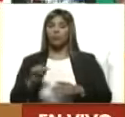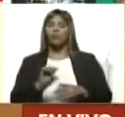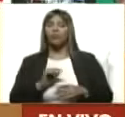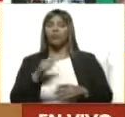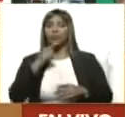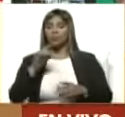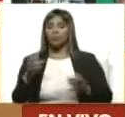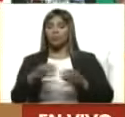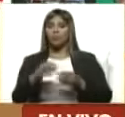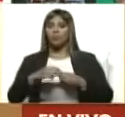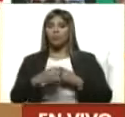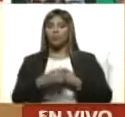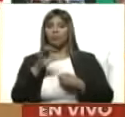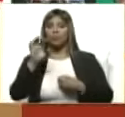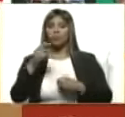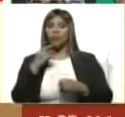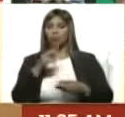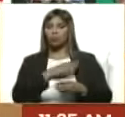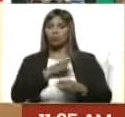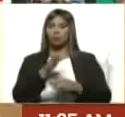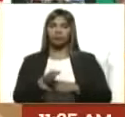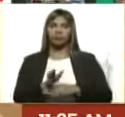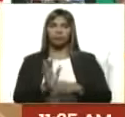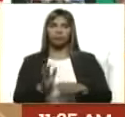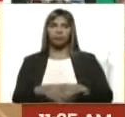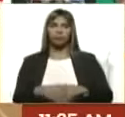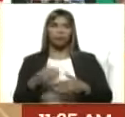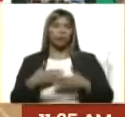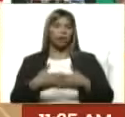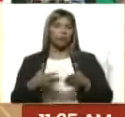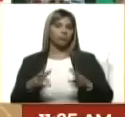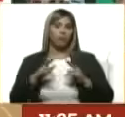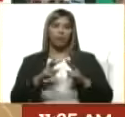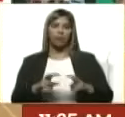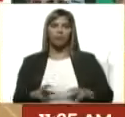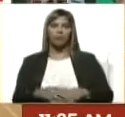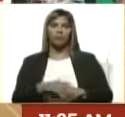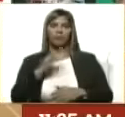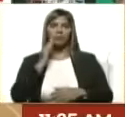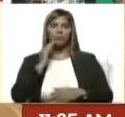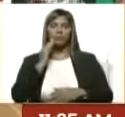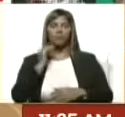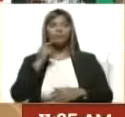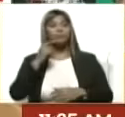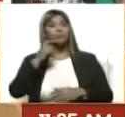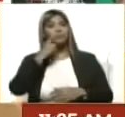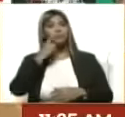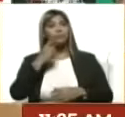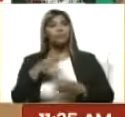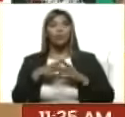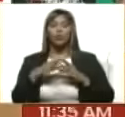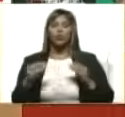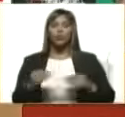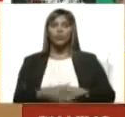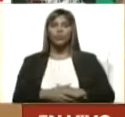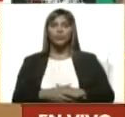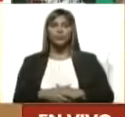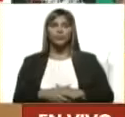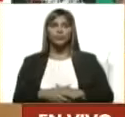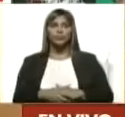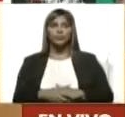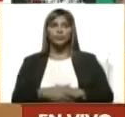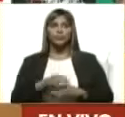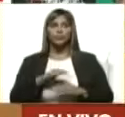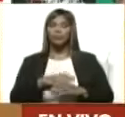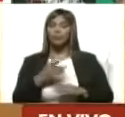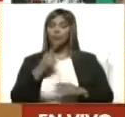vez que lo llaman nosotros vamos. Y estamos allí, revisando, verificando, chequeando todo. ¿Por